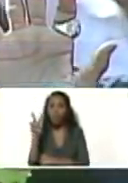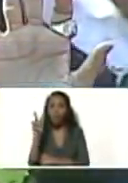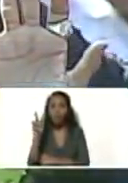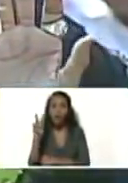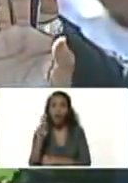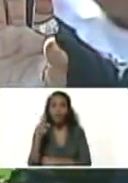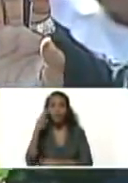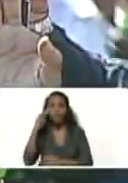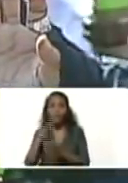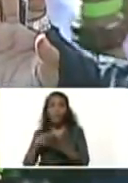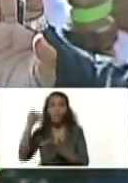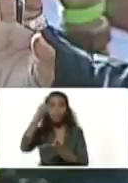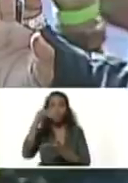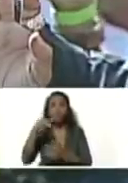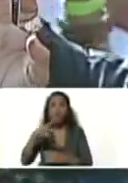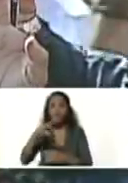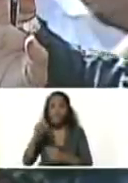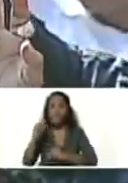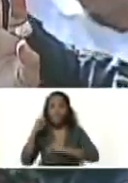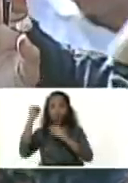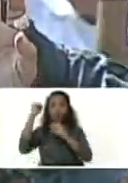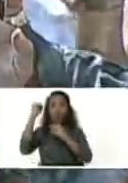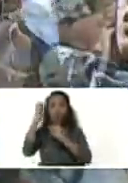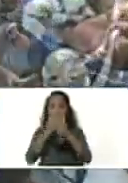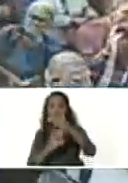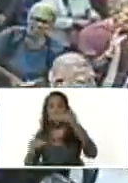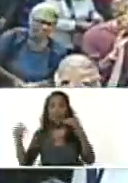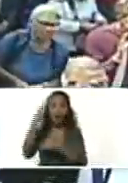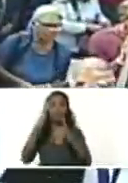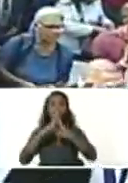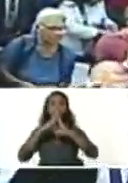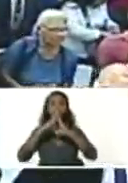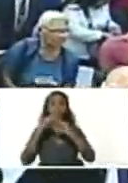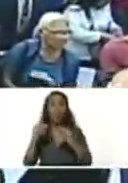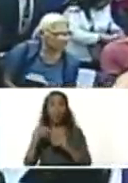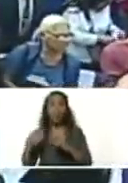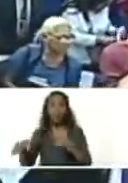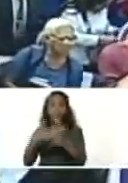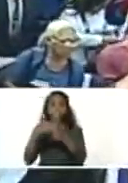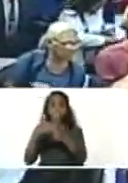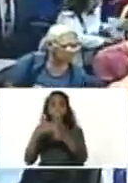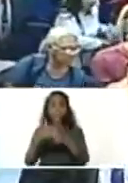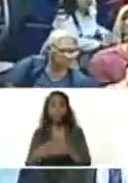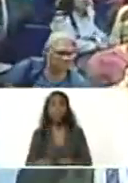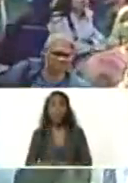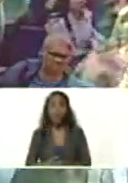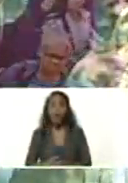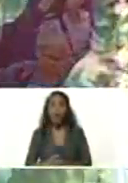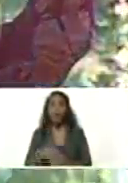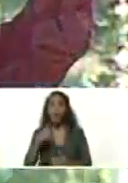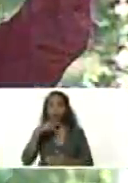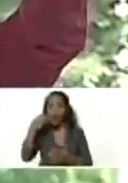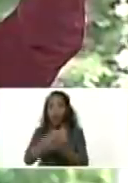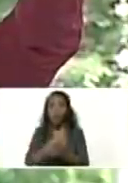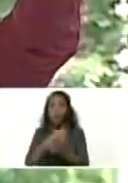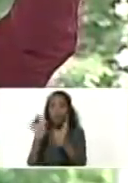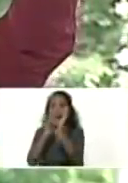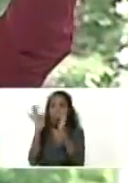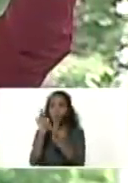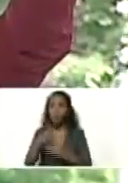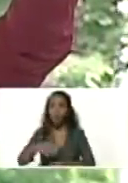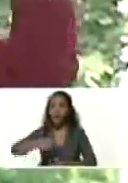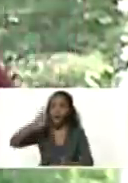levantará en victoria y superará todos los obstáculos en el nombre de Jesús.